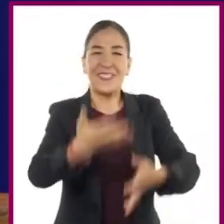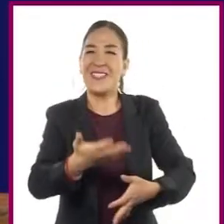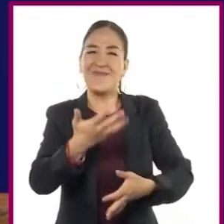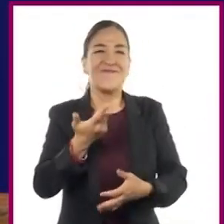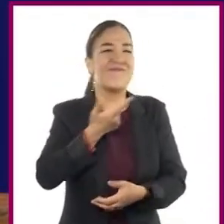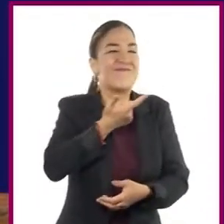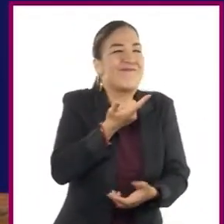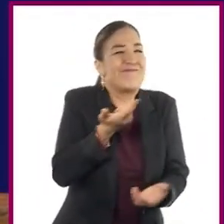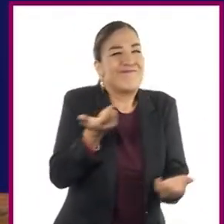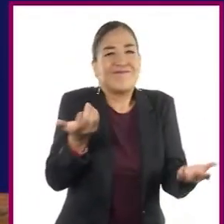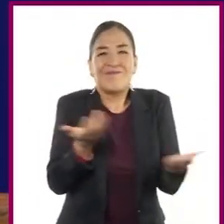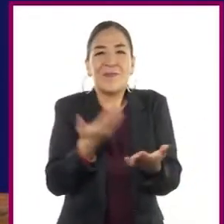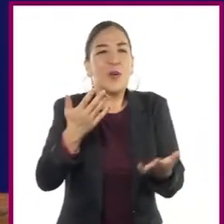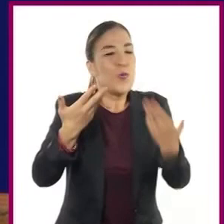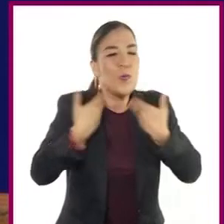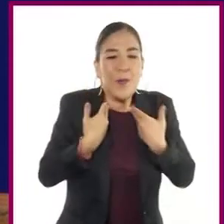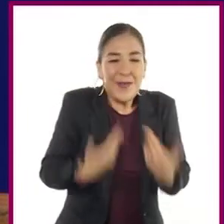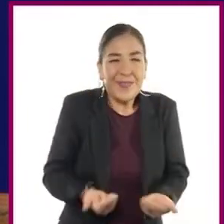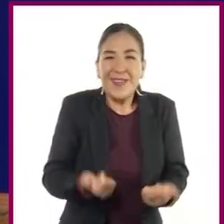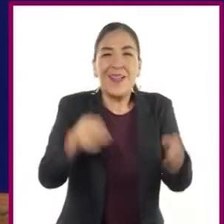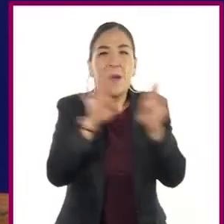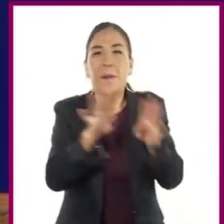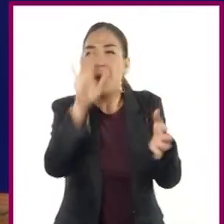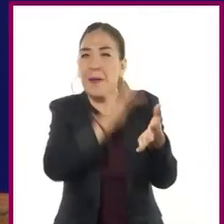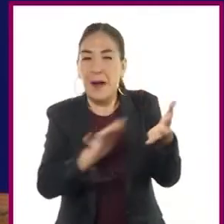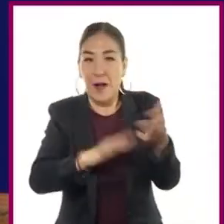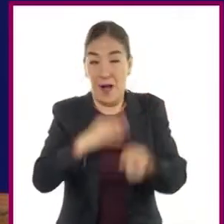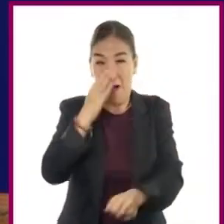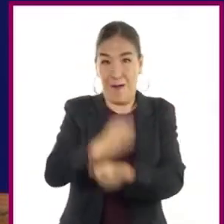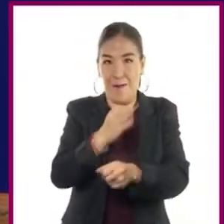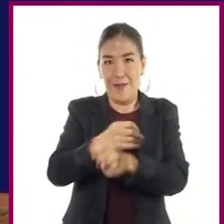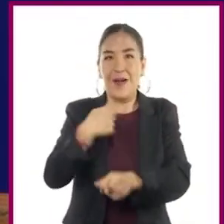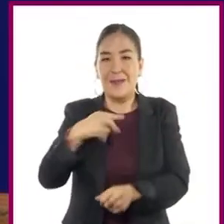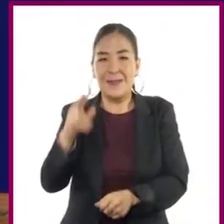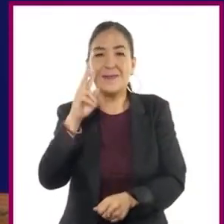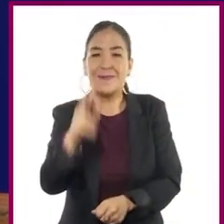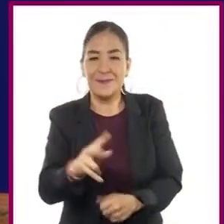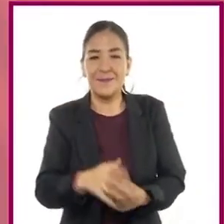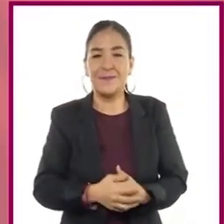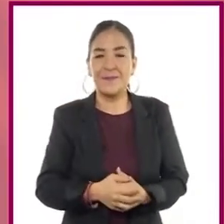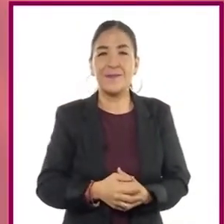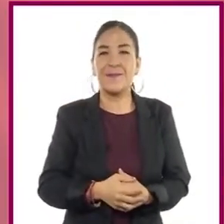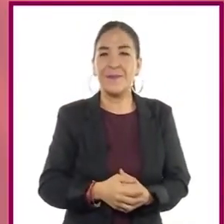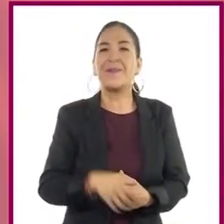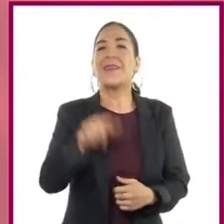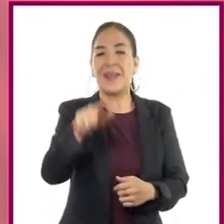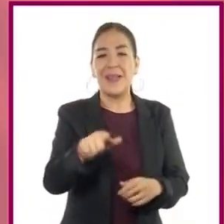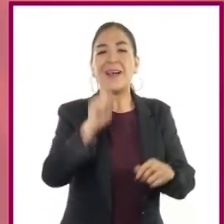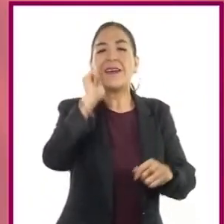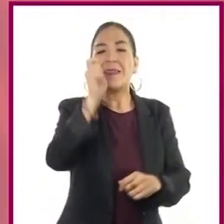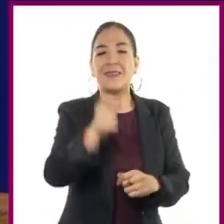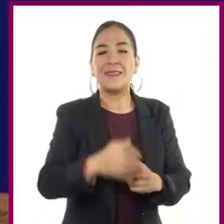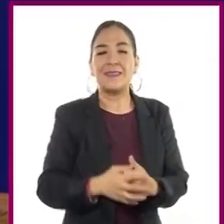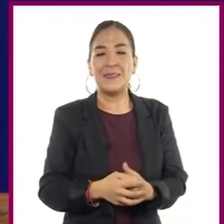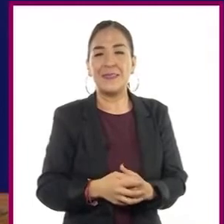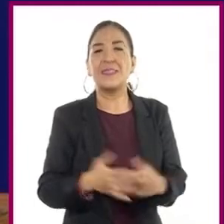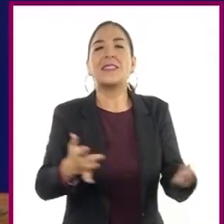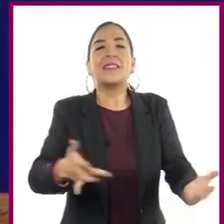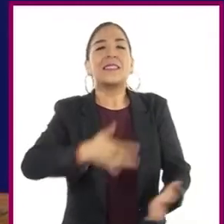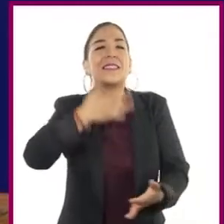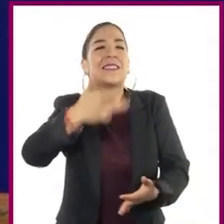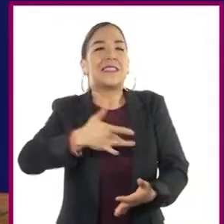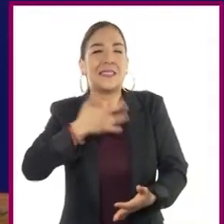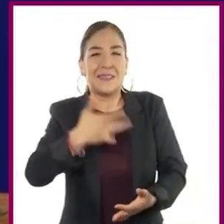me preocupaba no entenderle. Pero ahora veo, al menos en mi caso, que se trata más de